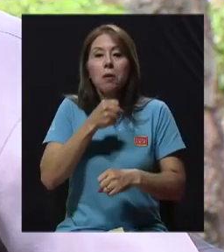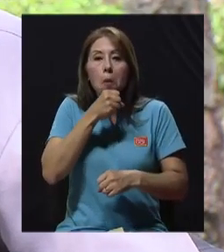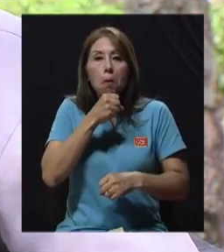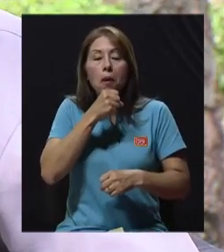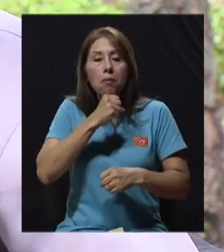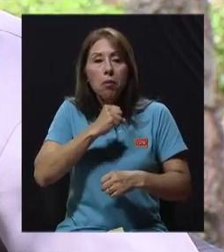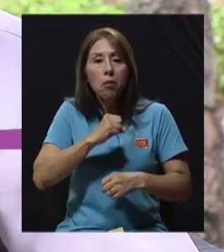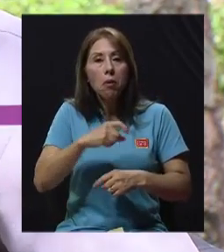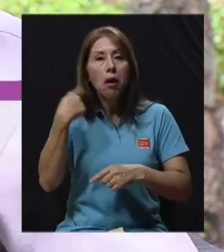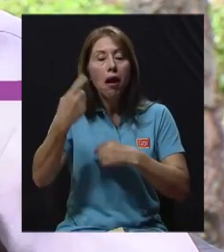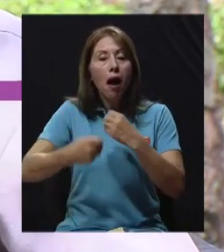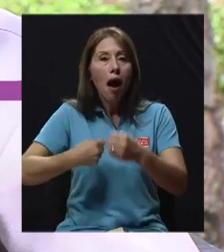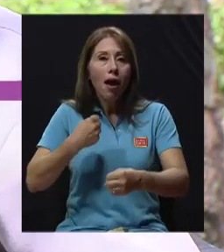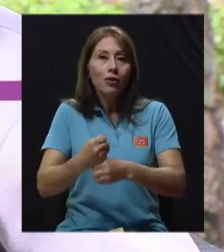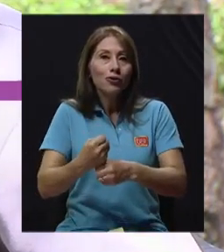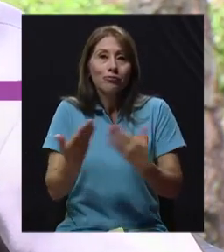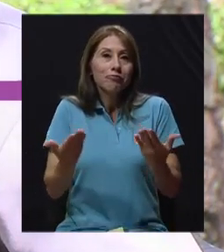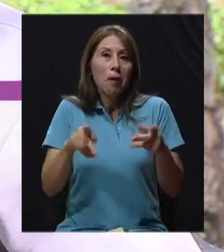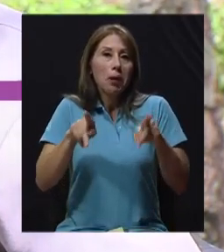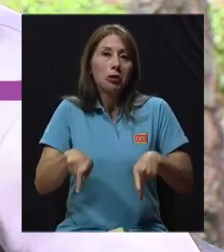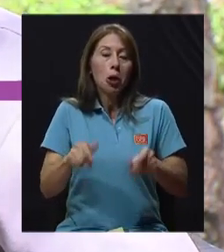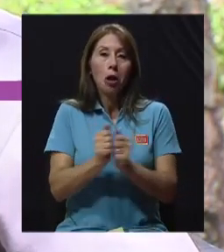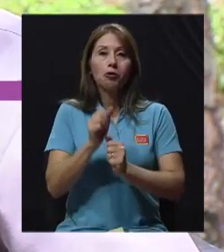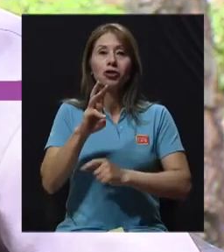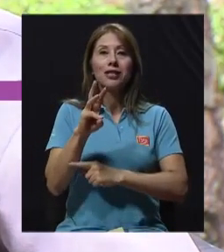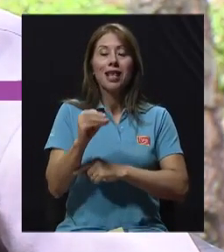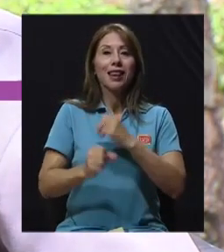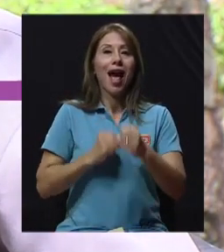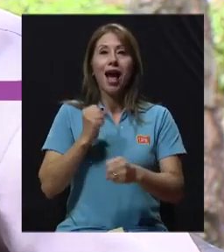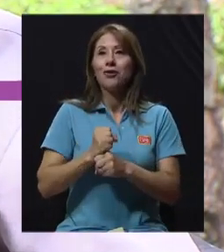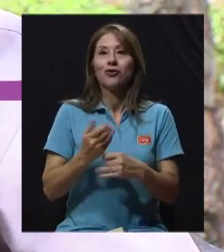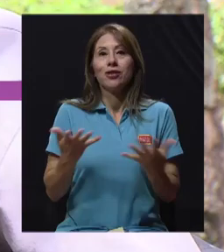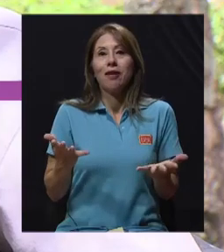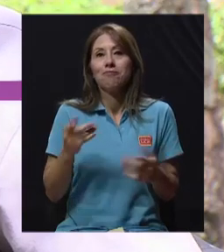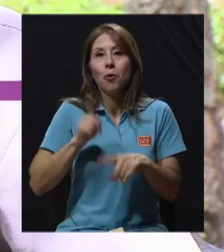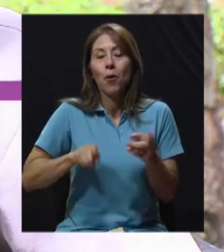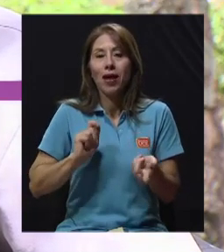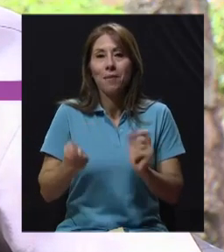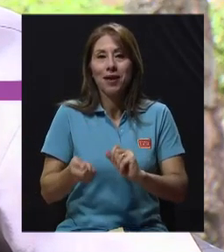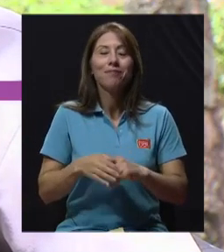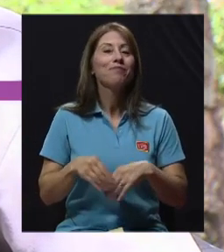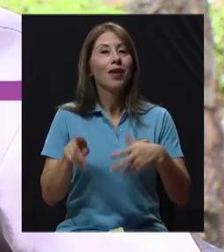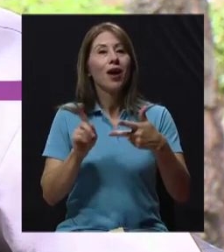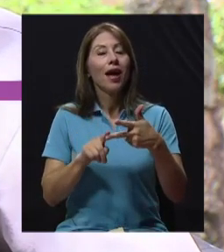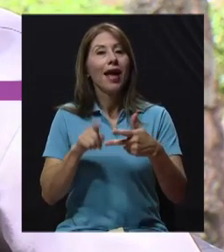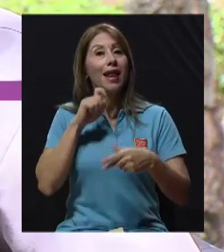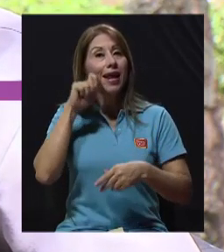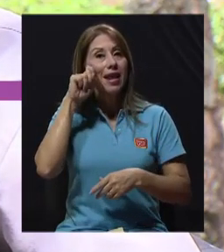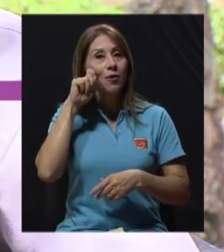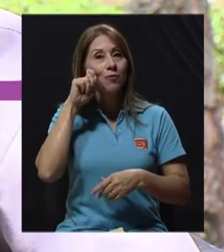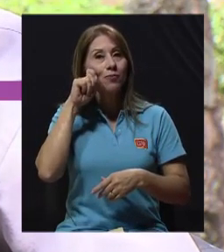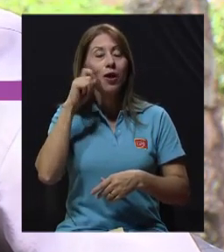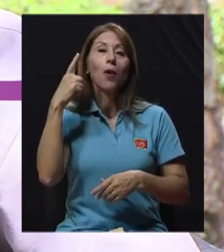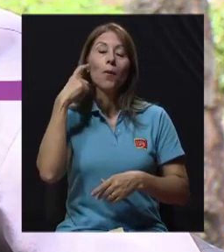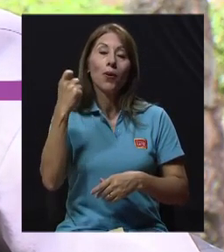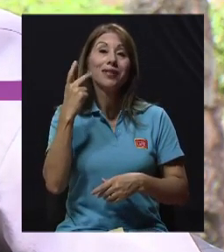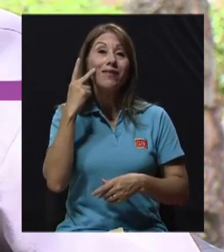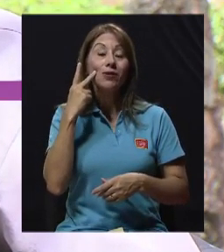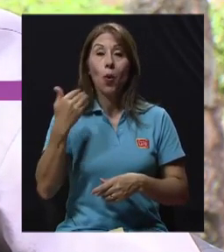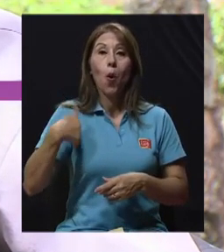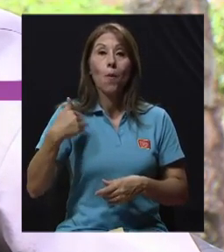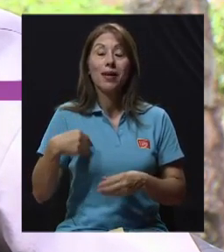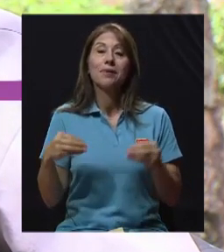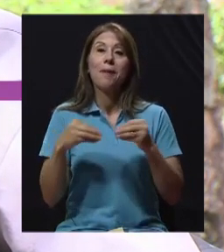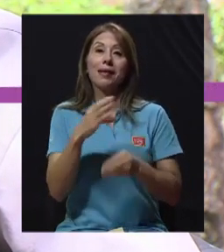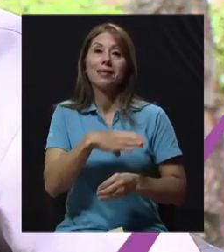¿verdad? Siempre el que tiene 60 años tiene 60 años y no hay manera de remediarlo. Y también está el género, porque se ha visto que los hombres tienen